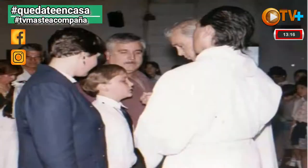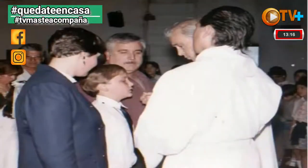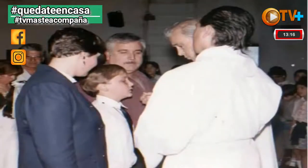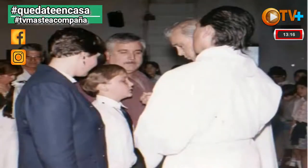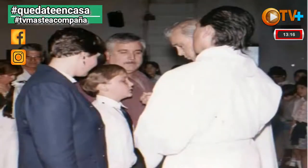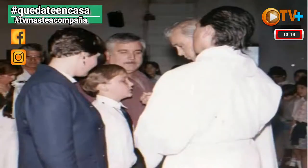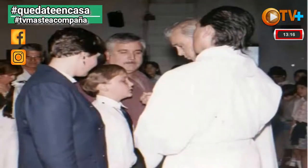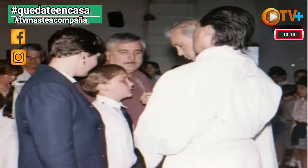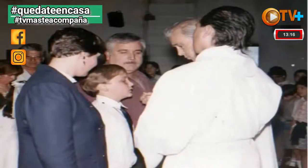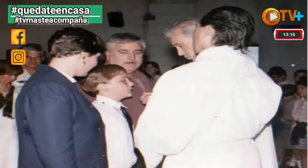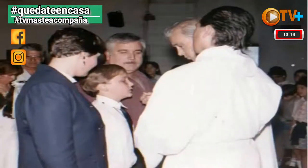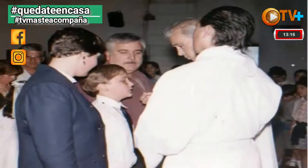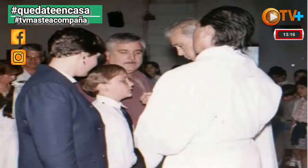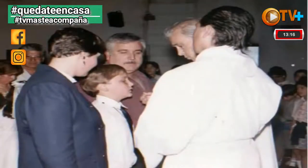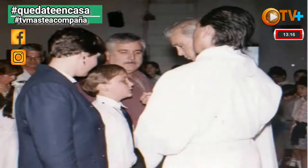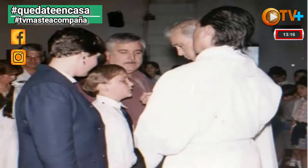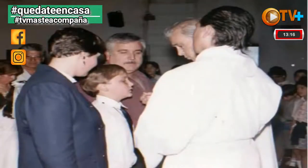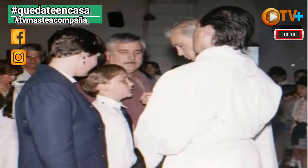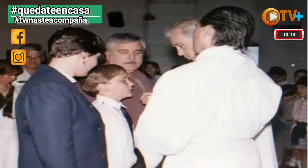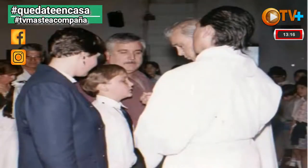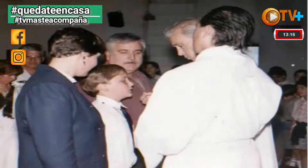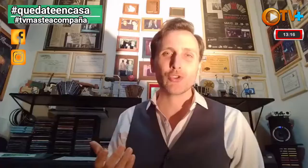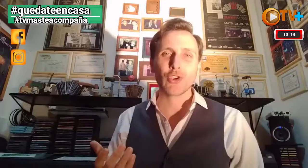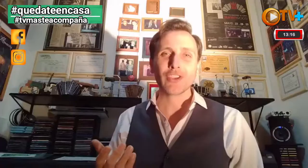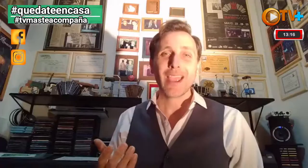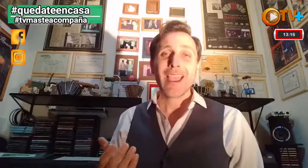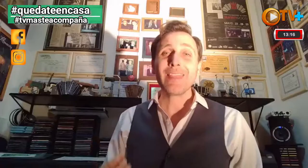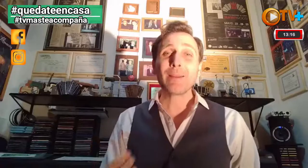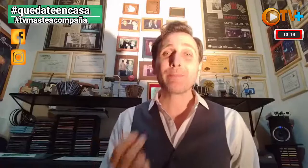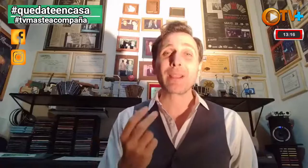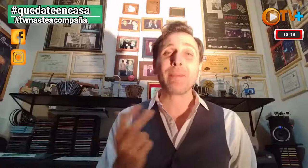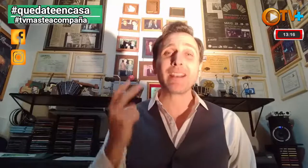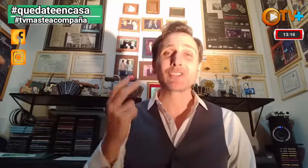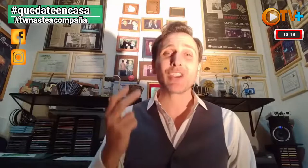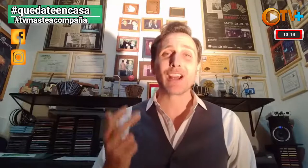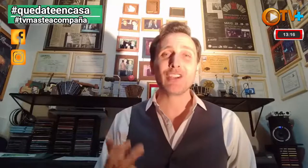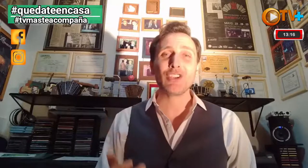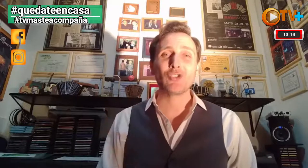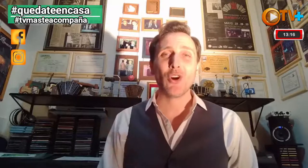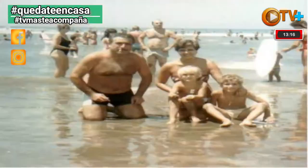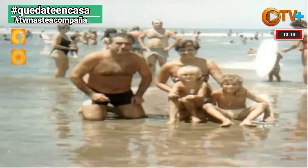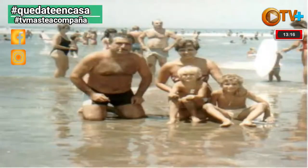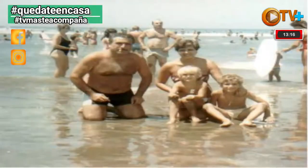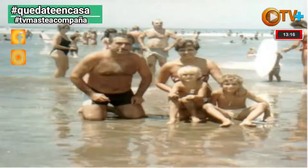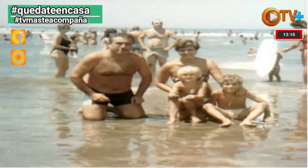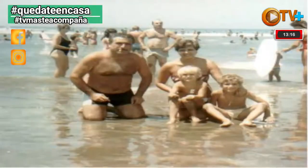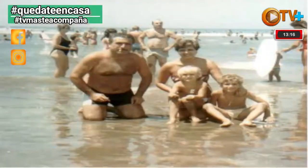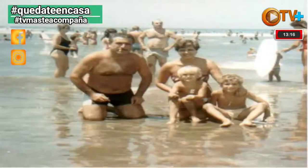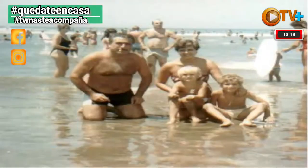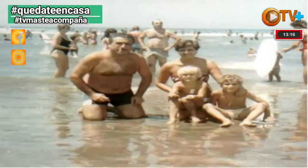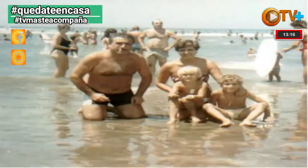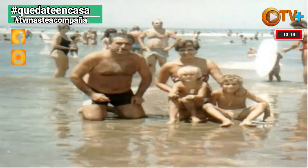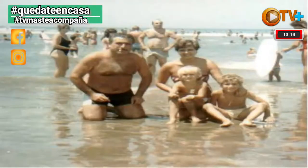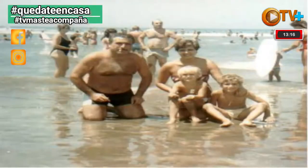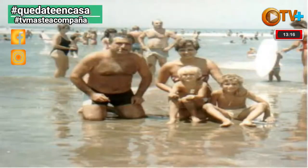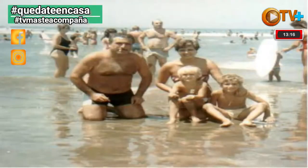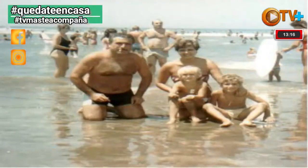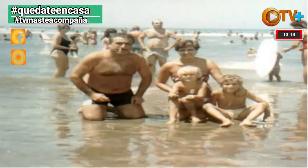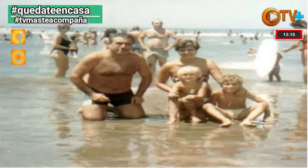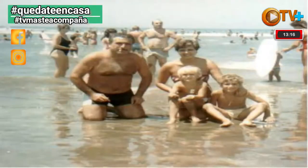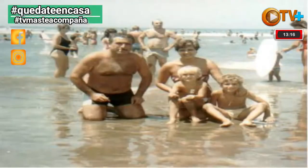de verdad. Aún guardo recuerdos tuyos, el del primer cigarrillo que fumé con tu